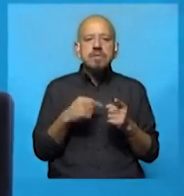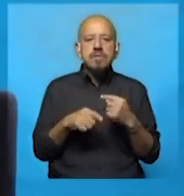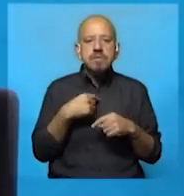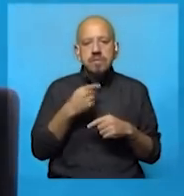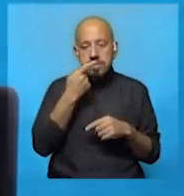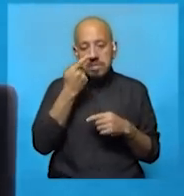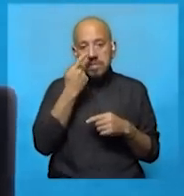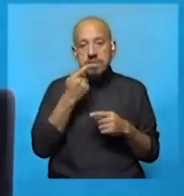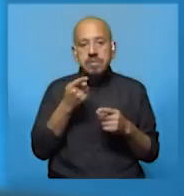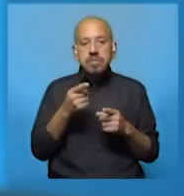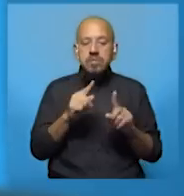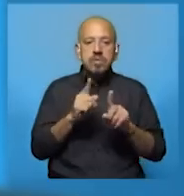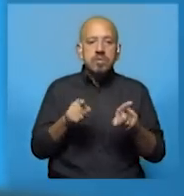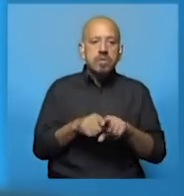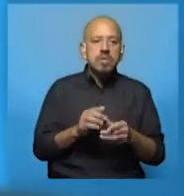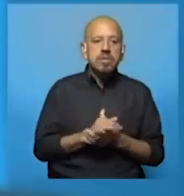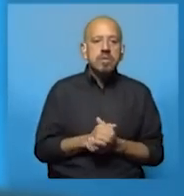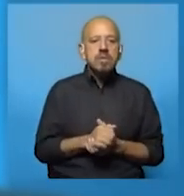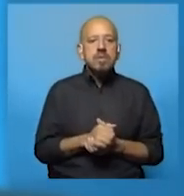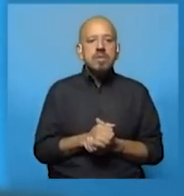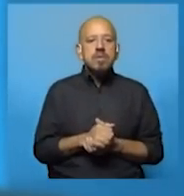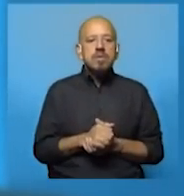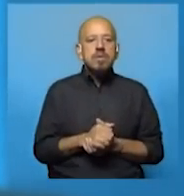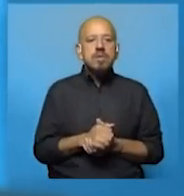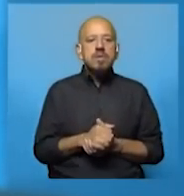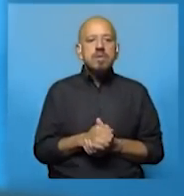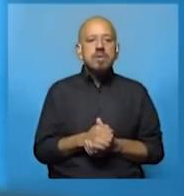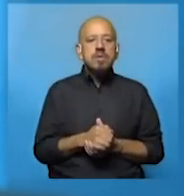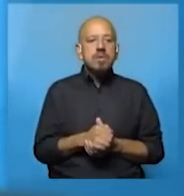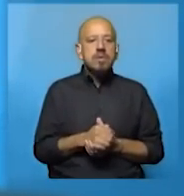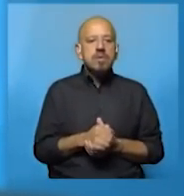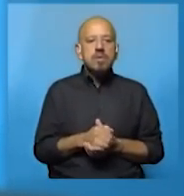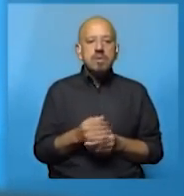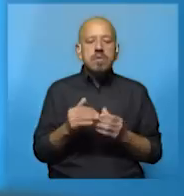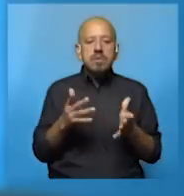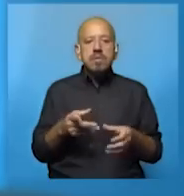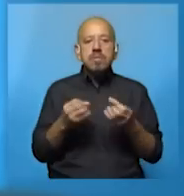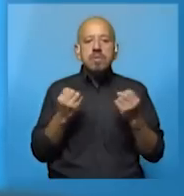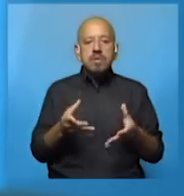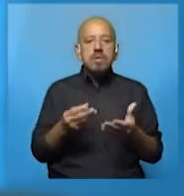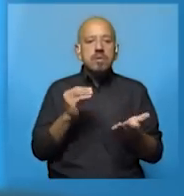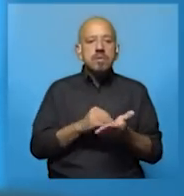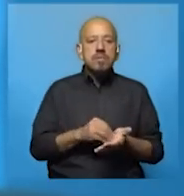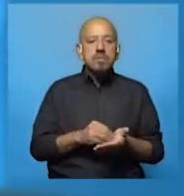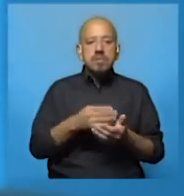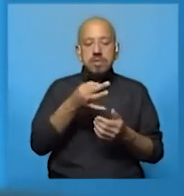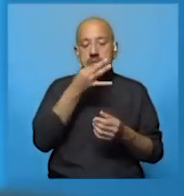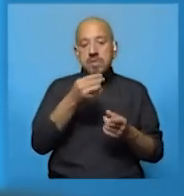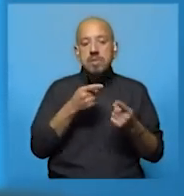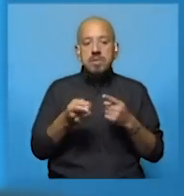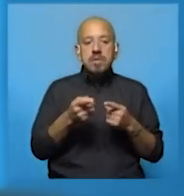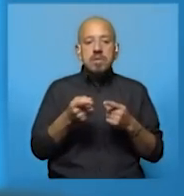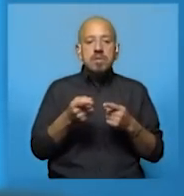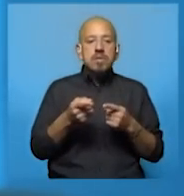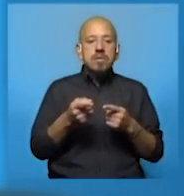interés Si se quiere en eso no justamente ya te respondiste porque por quién está puesto por todo lo que hablamos antes